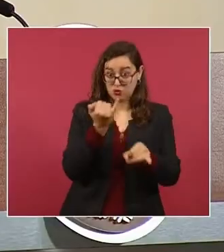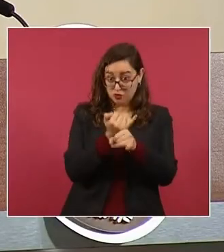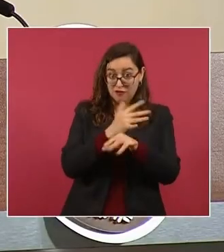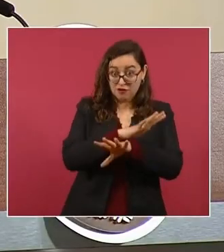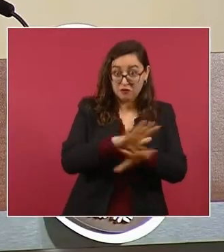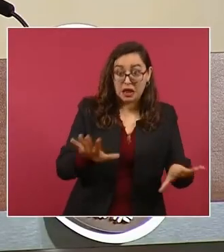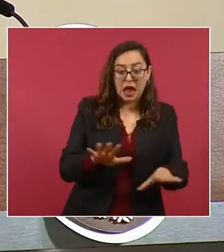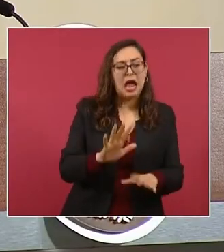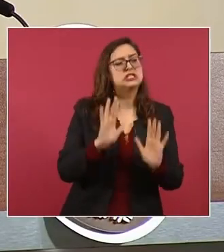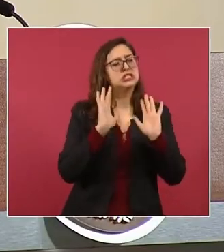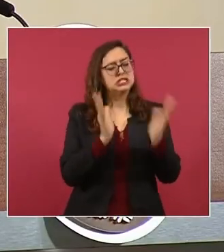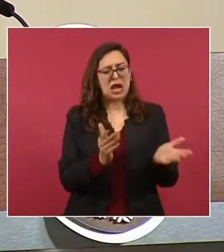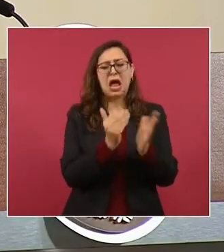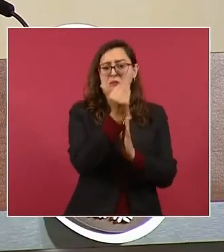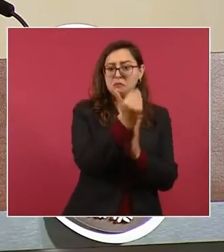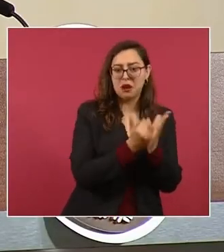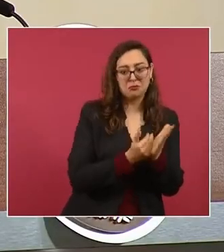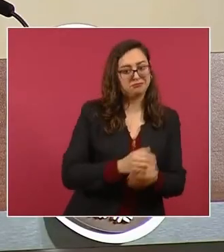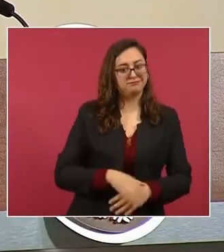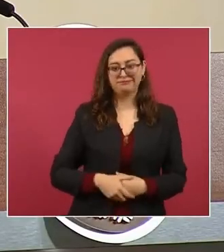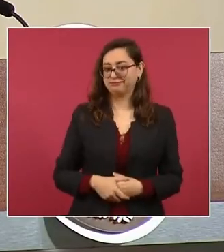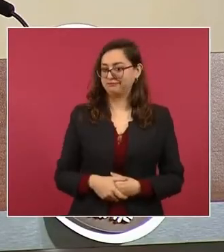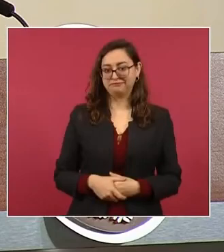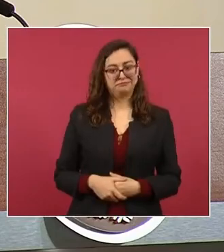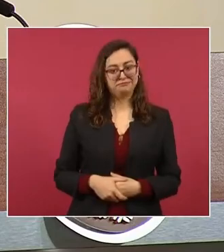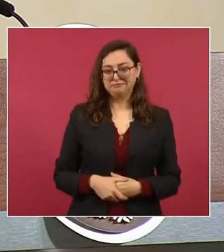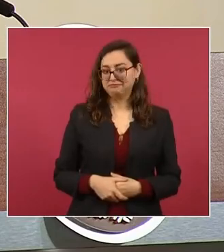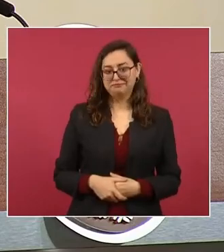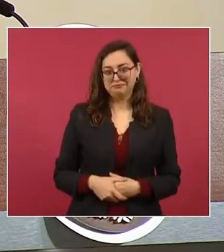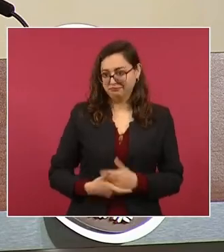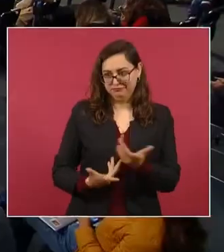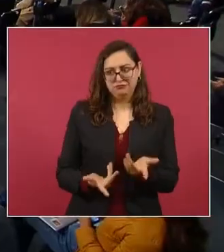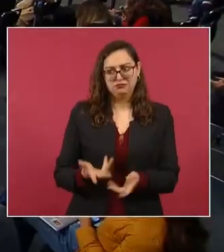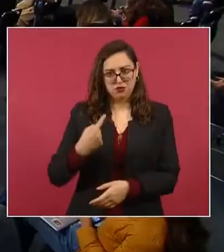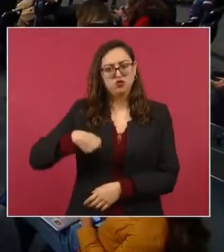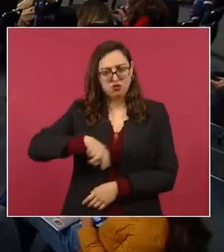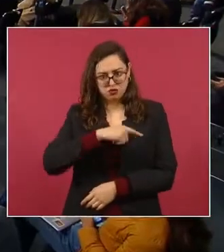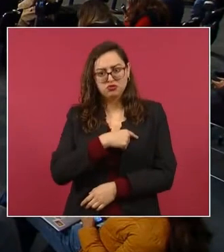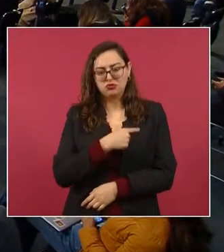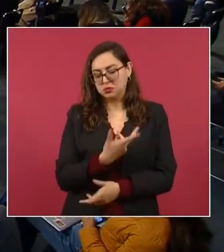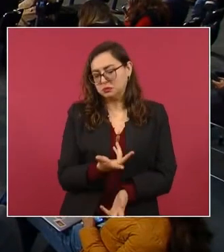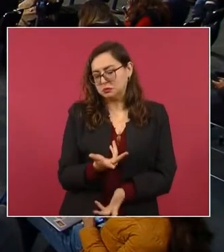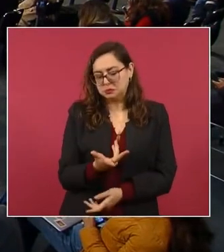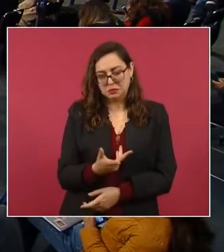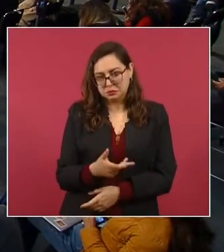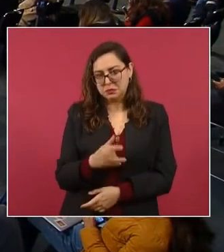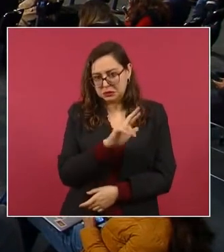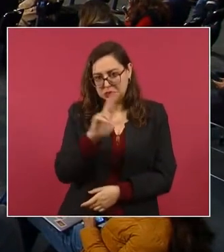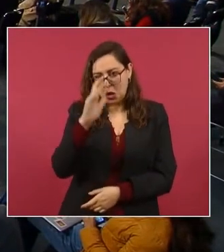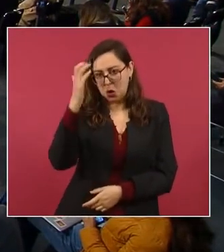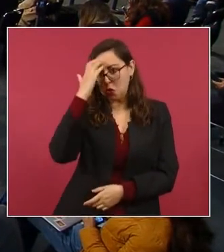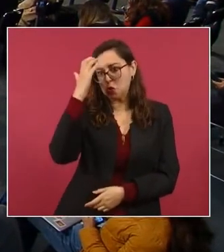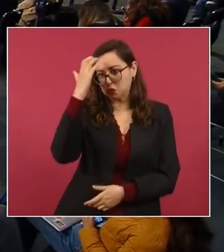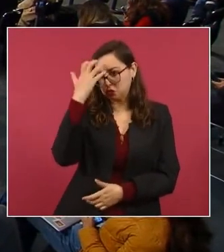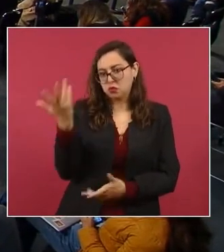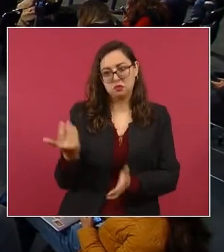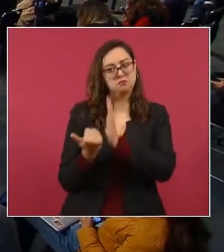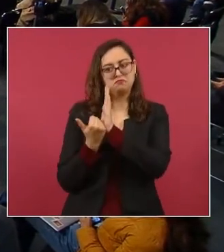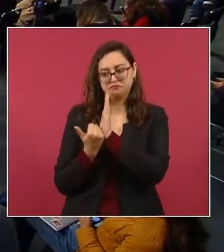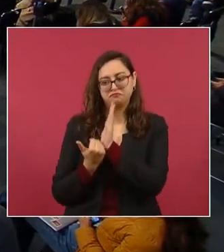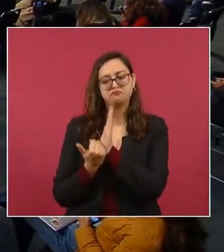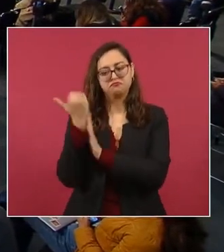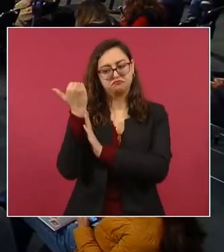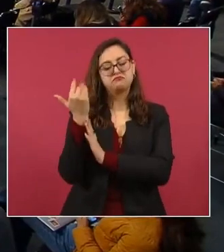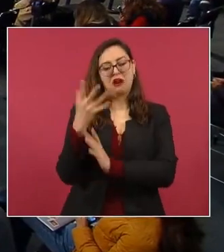ha sufrido un decremento. Digamos que es de los dos o tres delitos en los que no se han tenido los